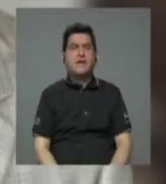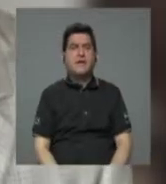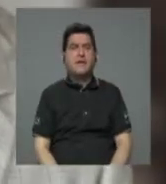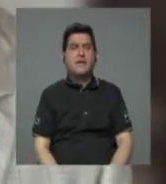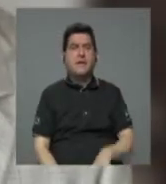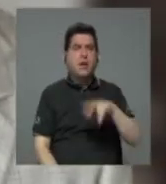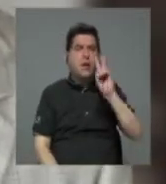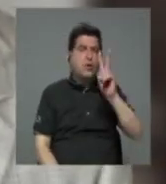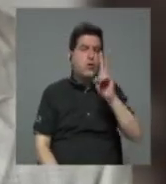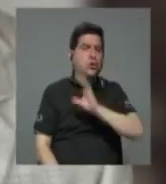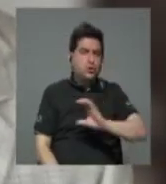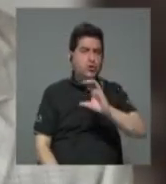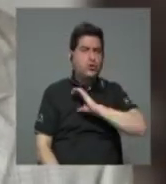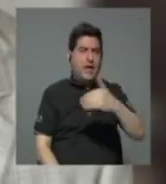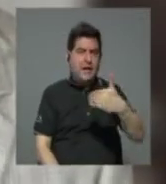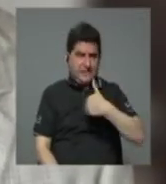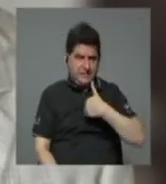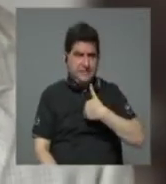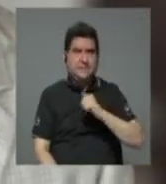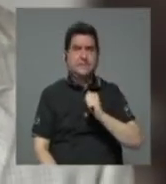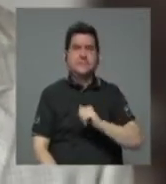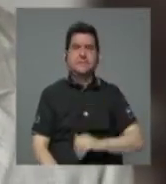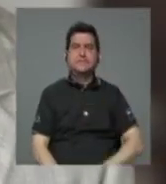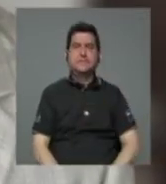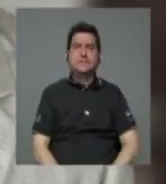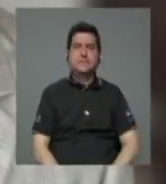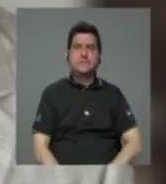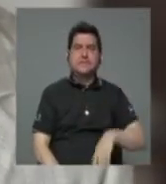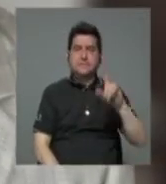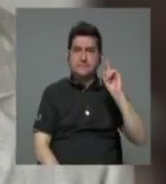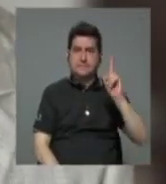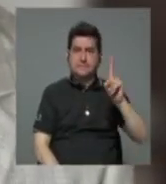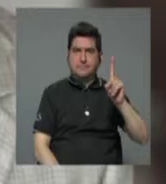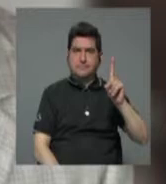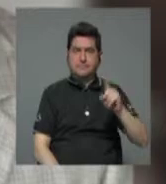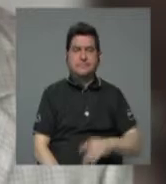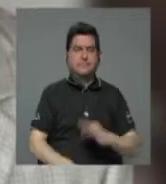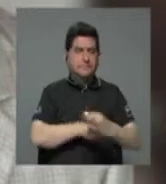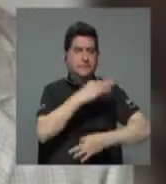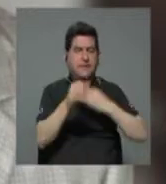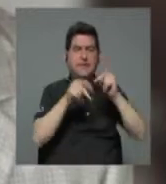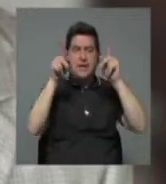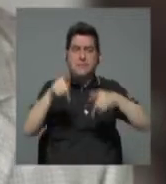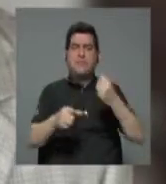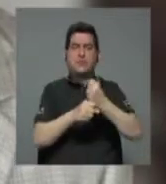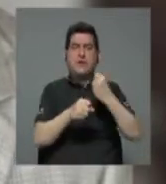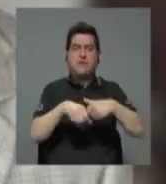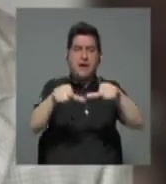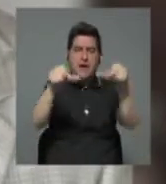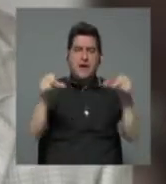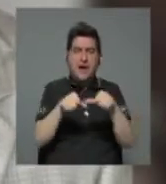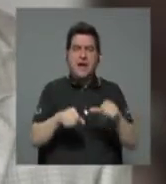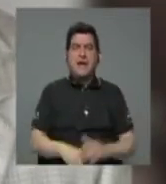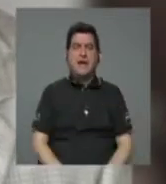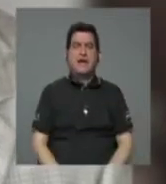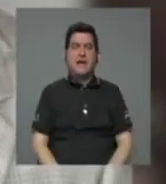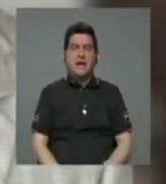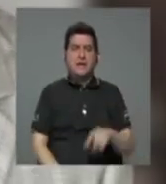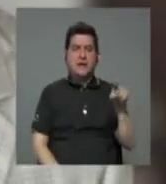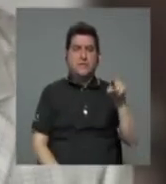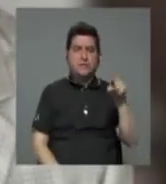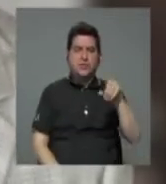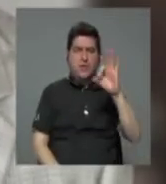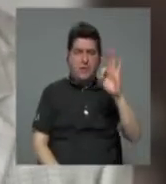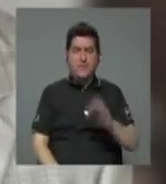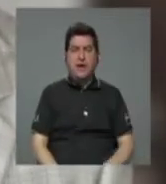digamos, dos grandes características. Una es qué tipo de personas trabajan en la zona franca. Tenemos un 80%